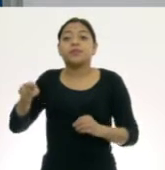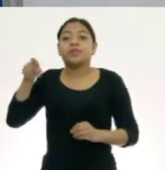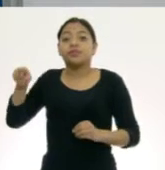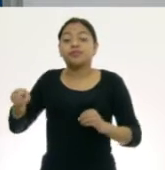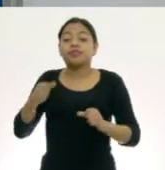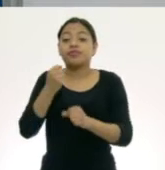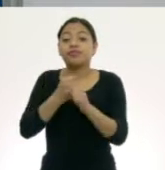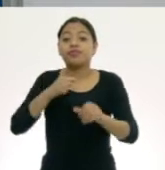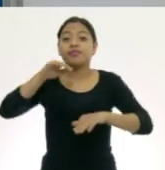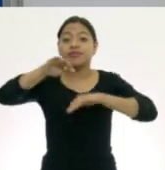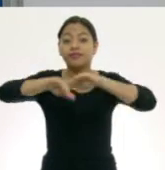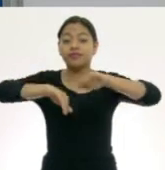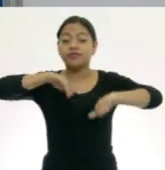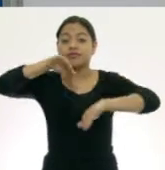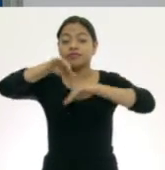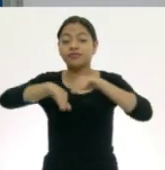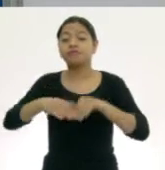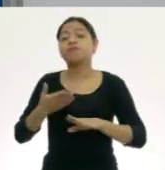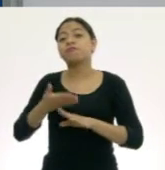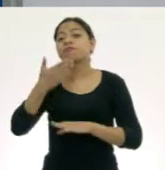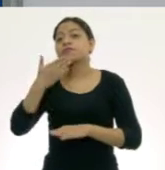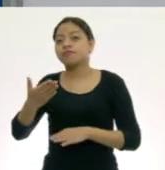practicó natación